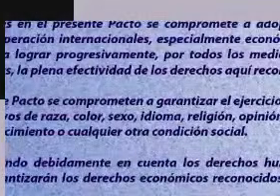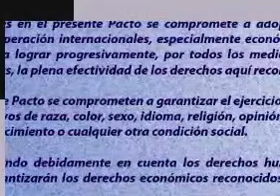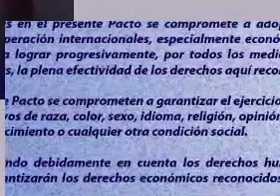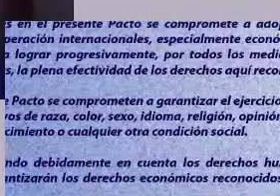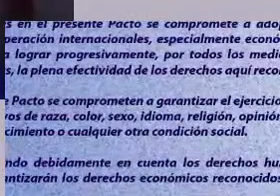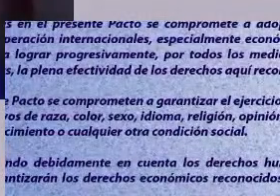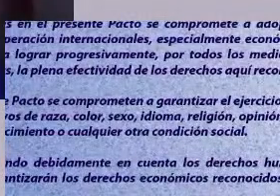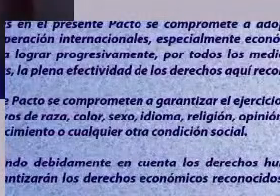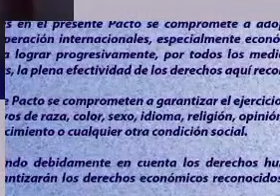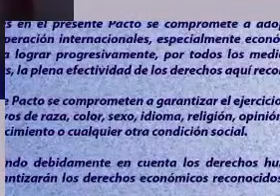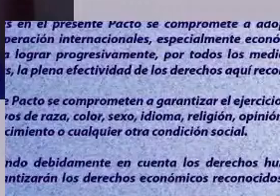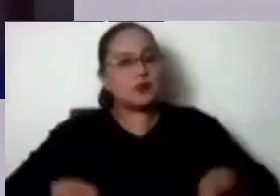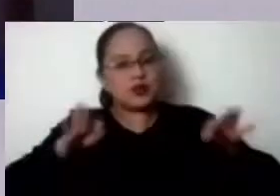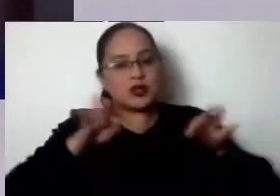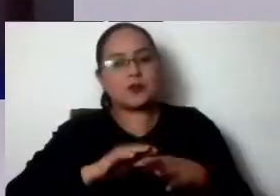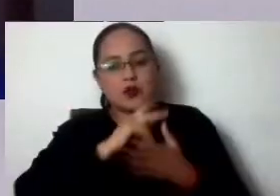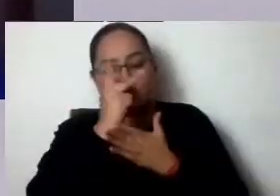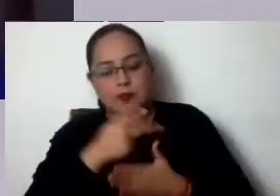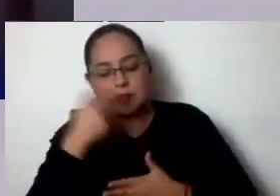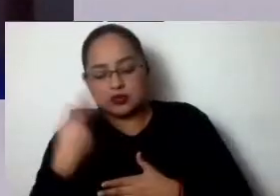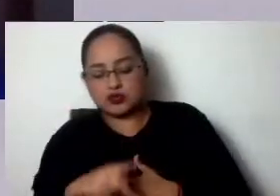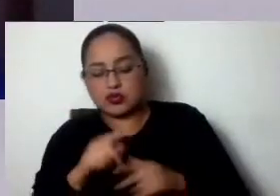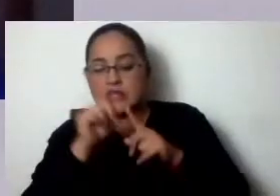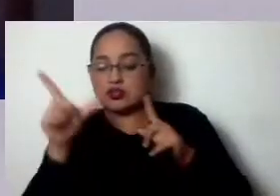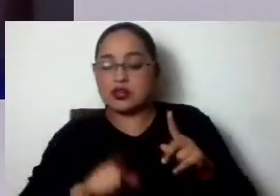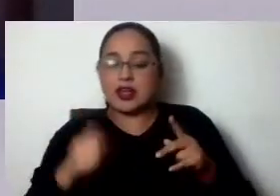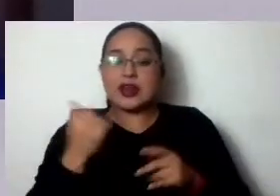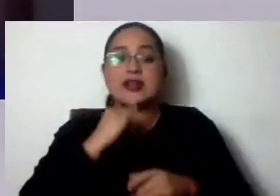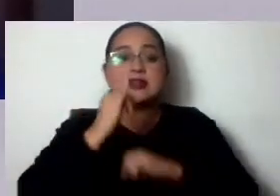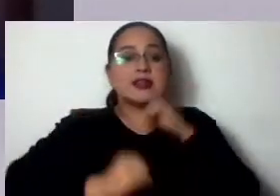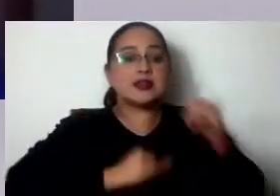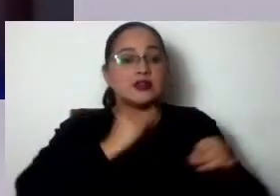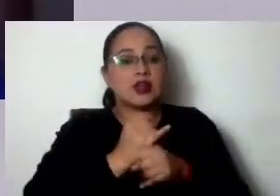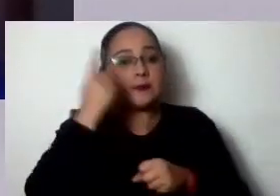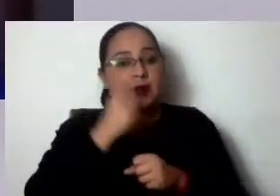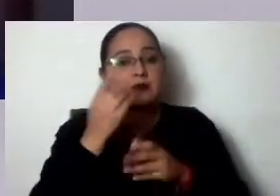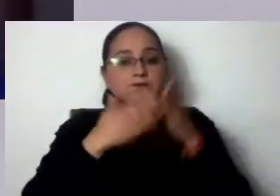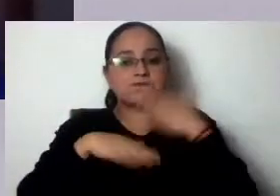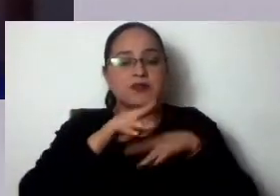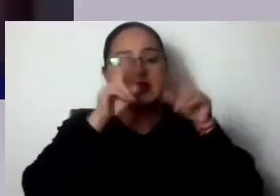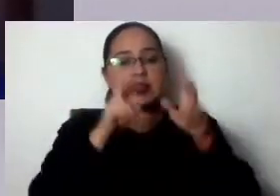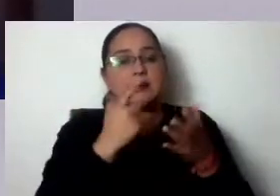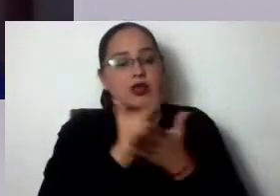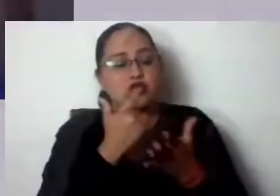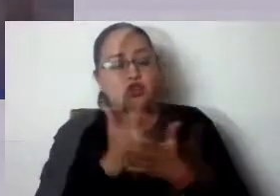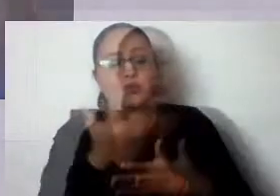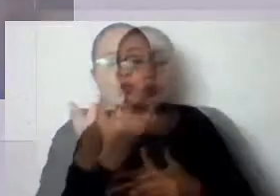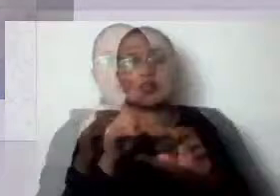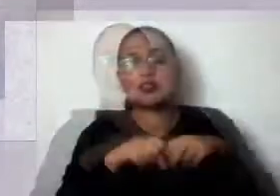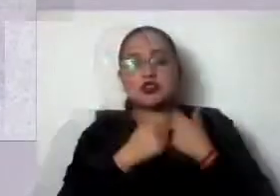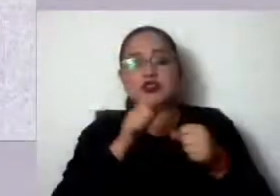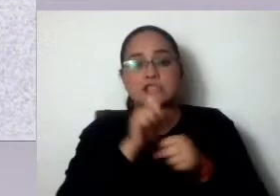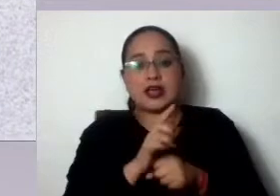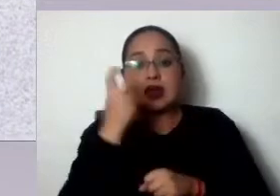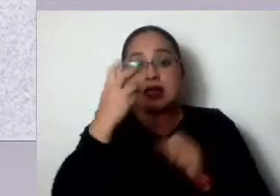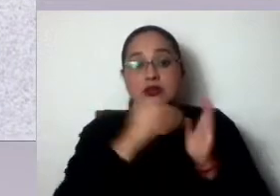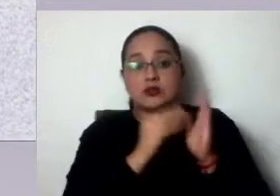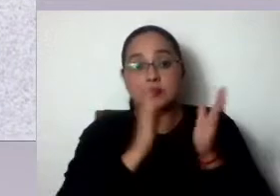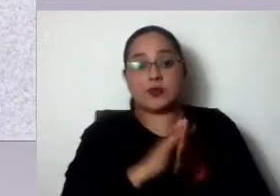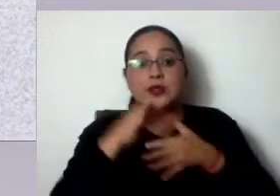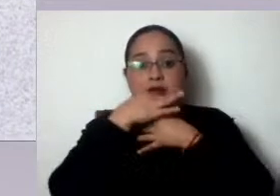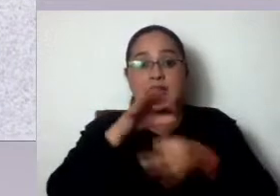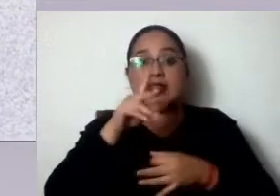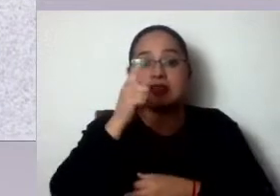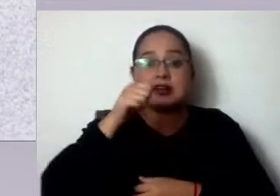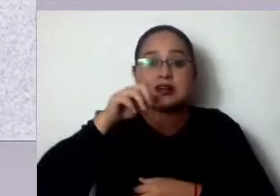políticas nacionales e internacionales de desarrollo económico y social como lo reconocen en la proclamación de teherán